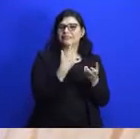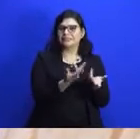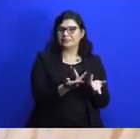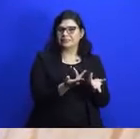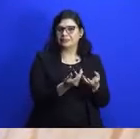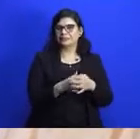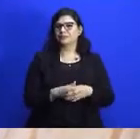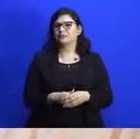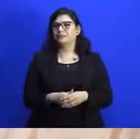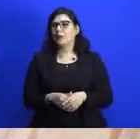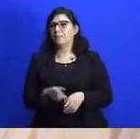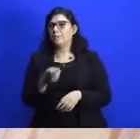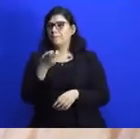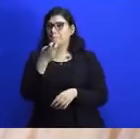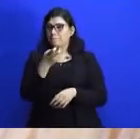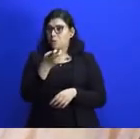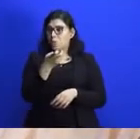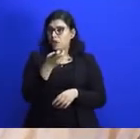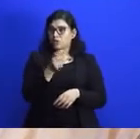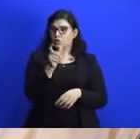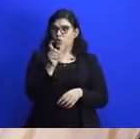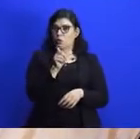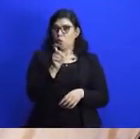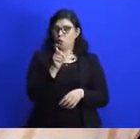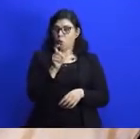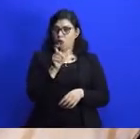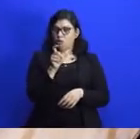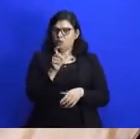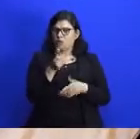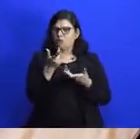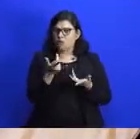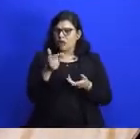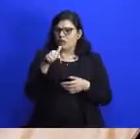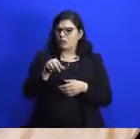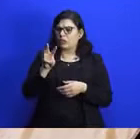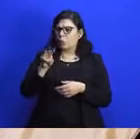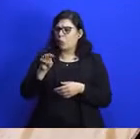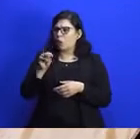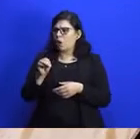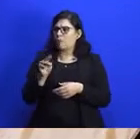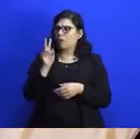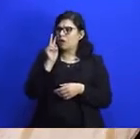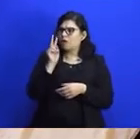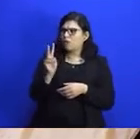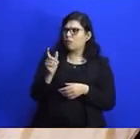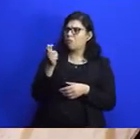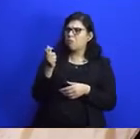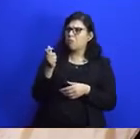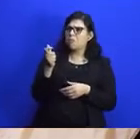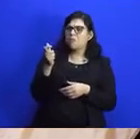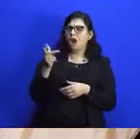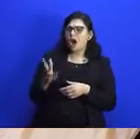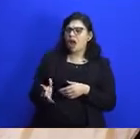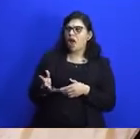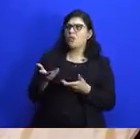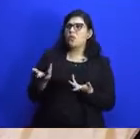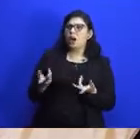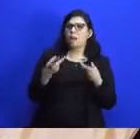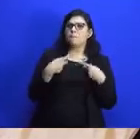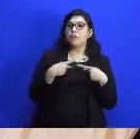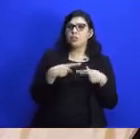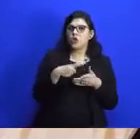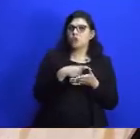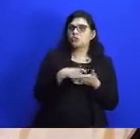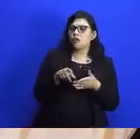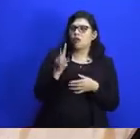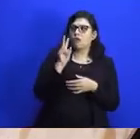precio. Por eso, al otorgarles acceso a nuestros precios bajos, logramos que nuestros clientes puedan hacer